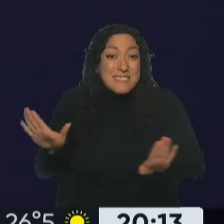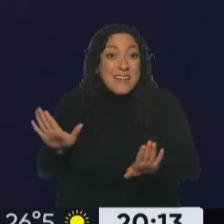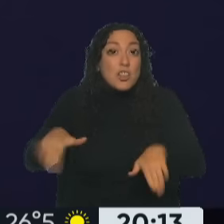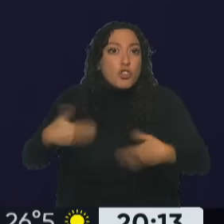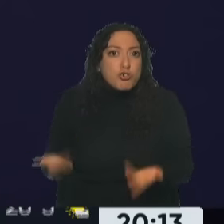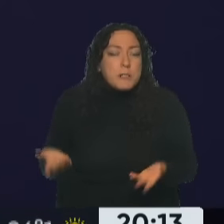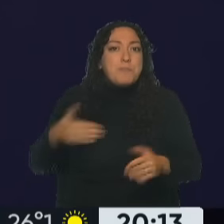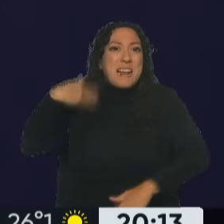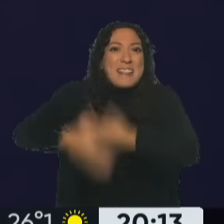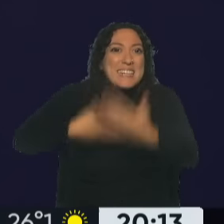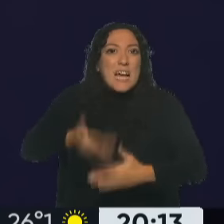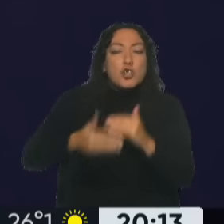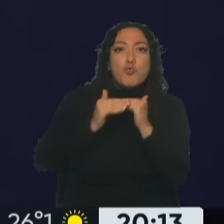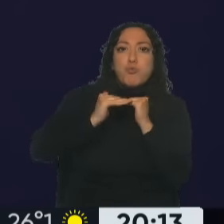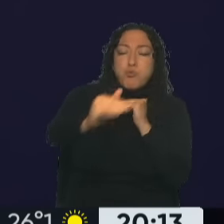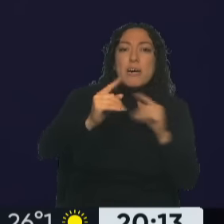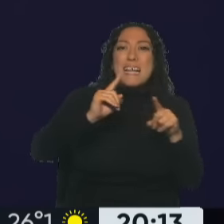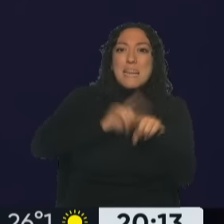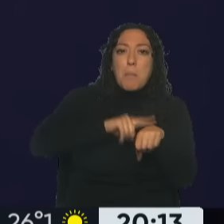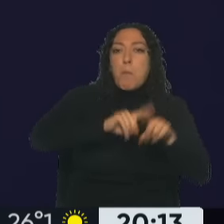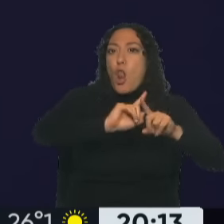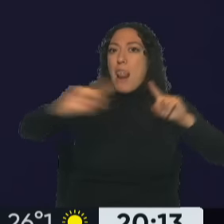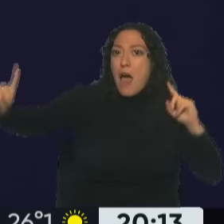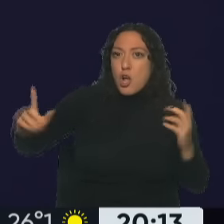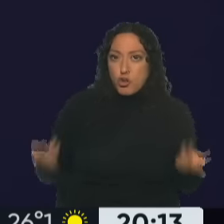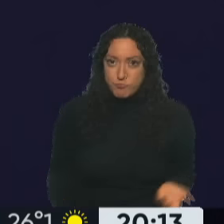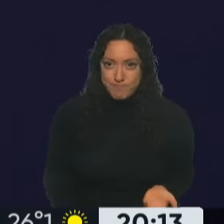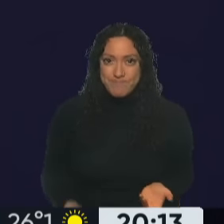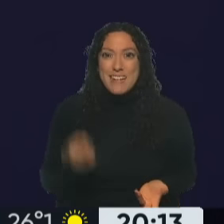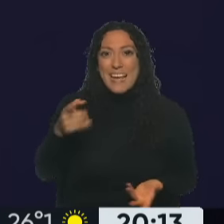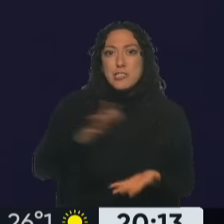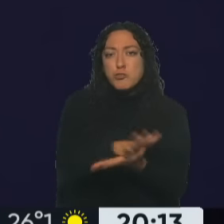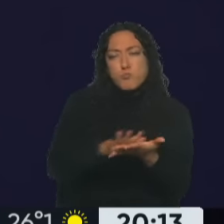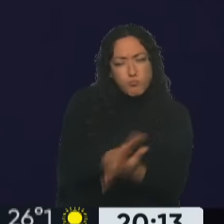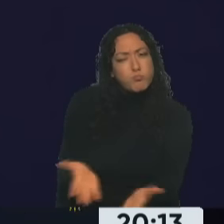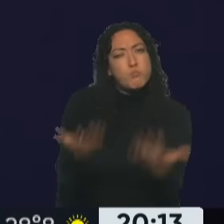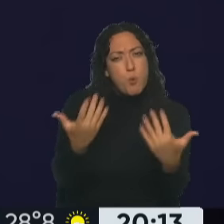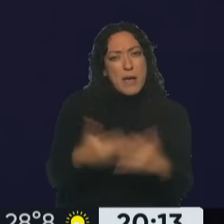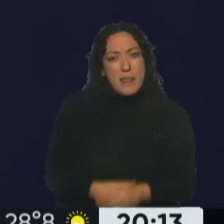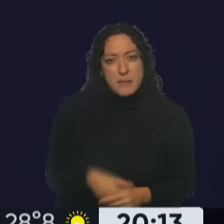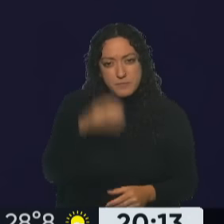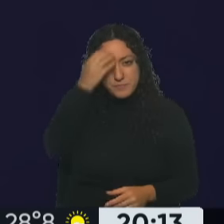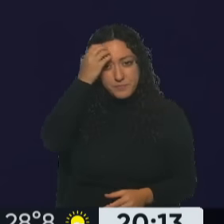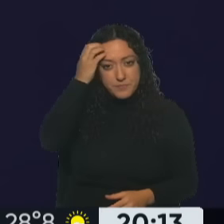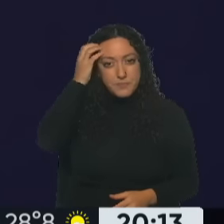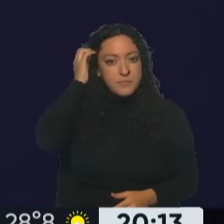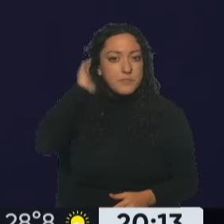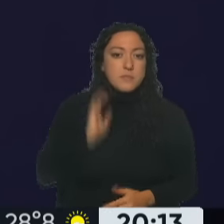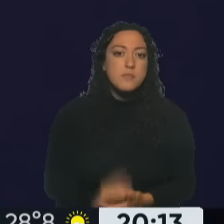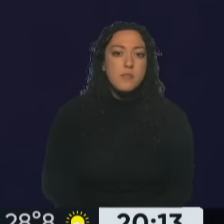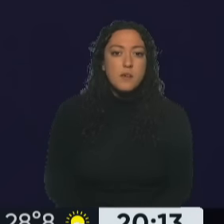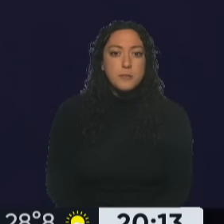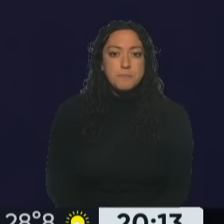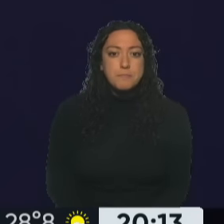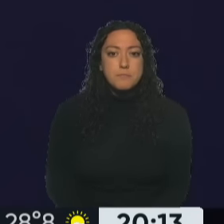largo plazo esto puede ser esto es subsanable ya lo he dicho es reemplazable